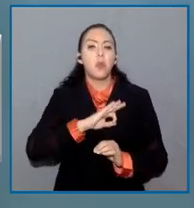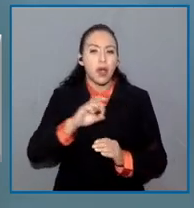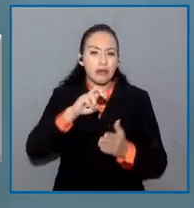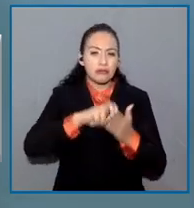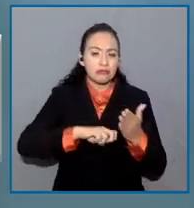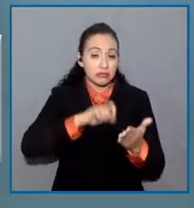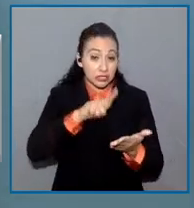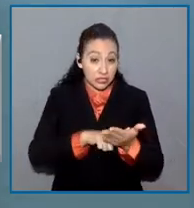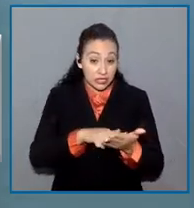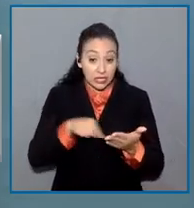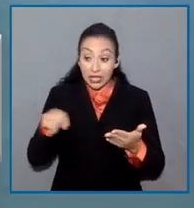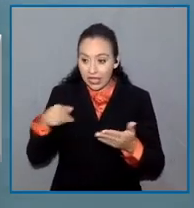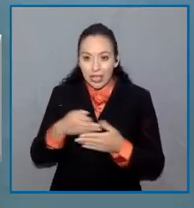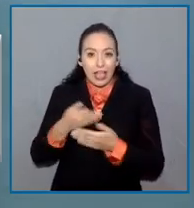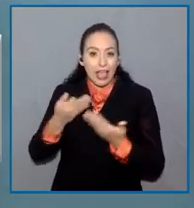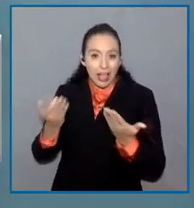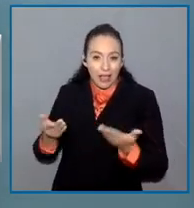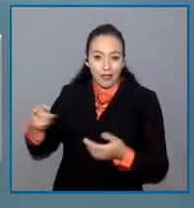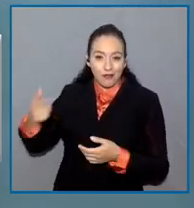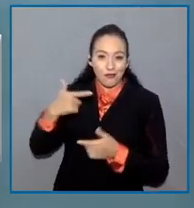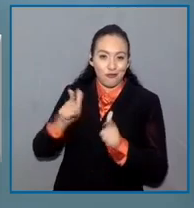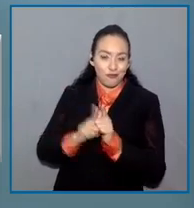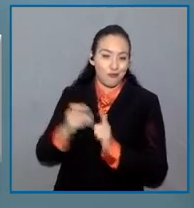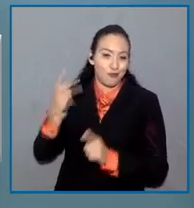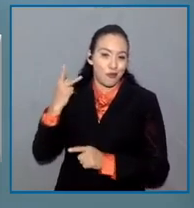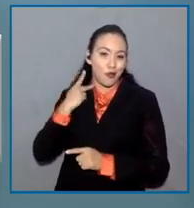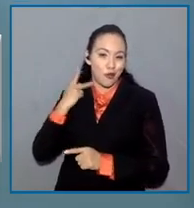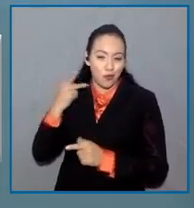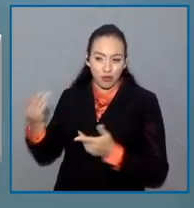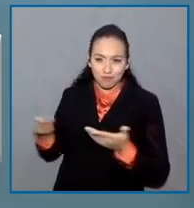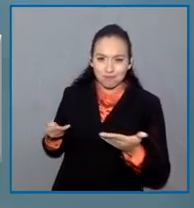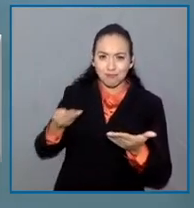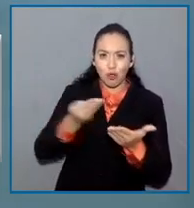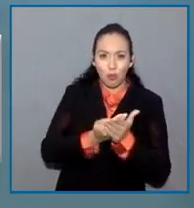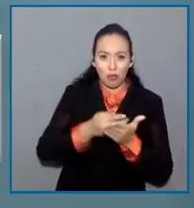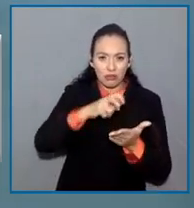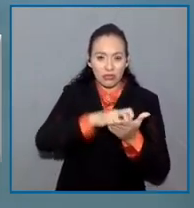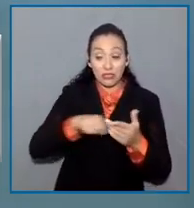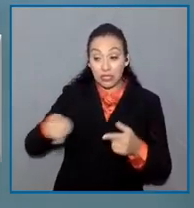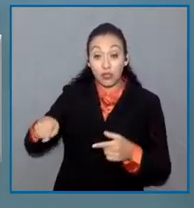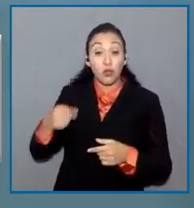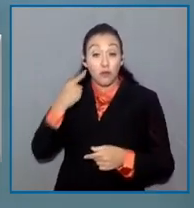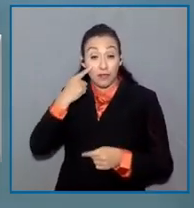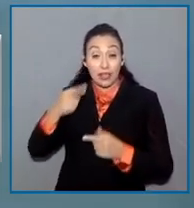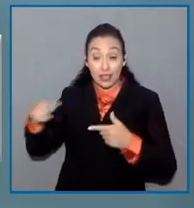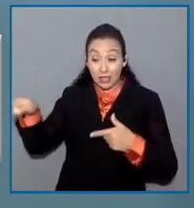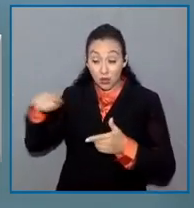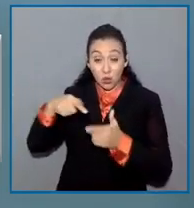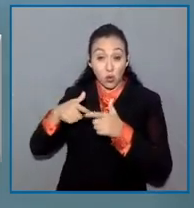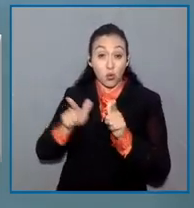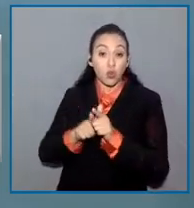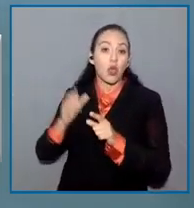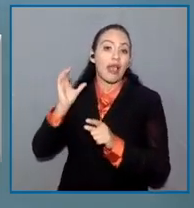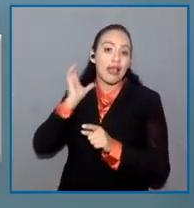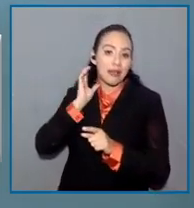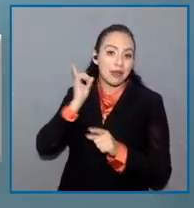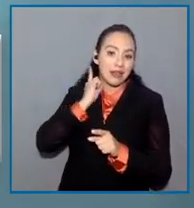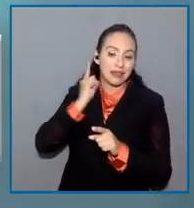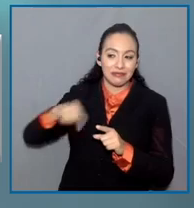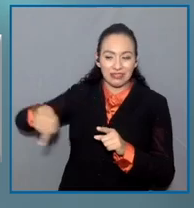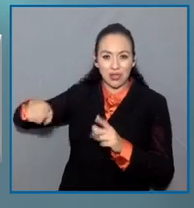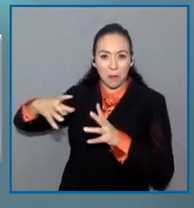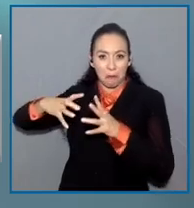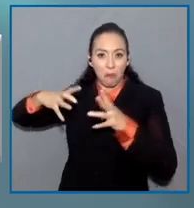a través de una mayoría absoluta y aplastante en las cámaras del Congreso de la Unión, responden o no a